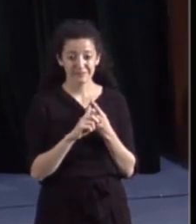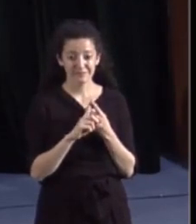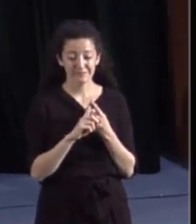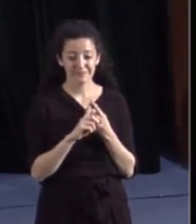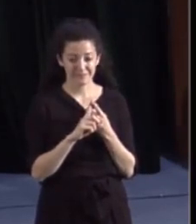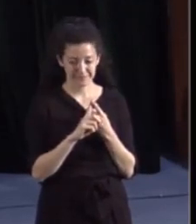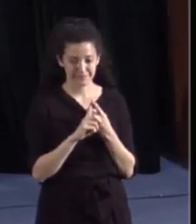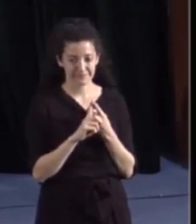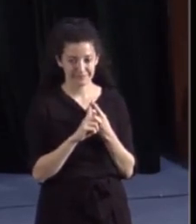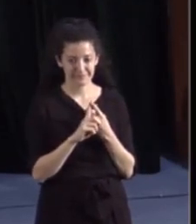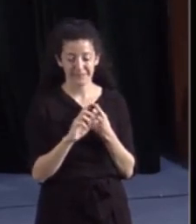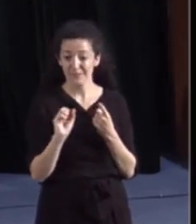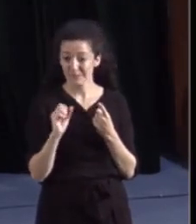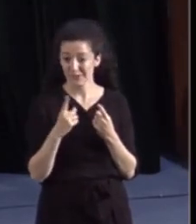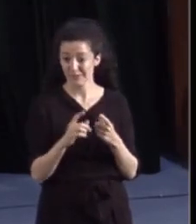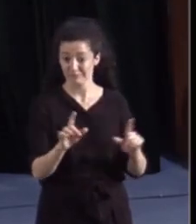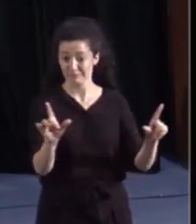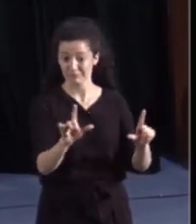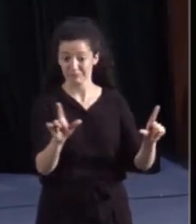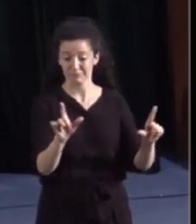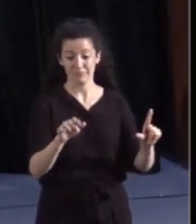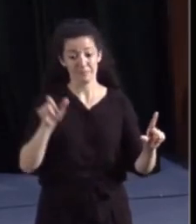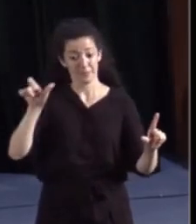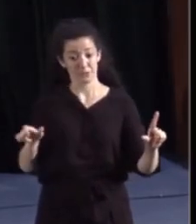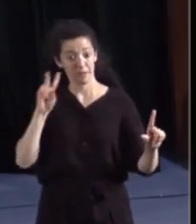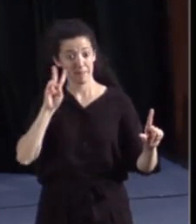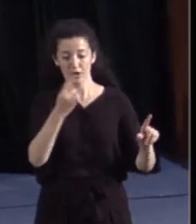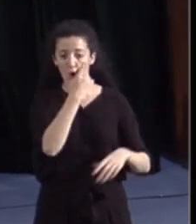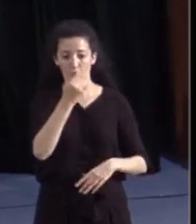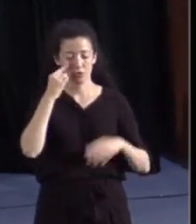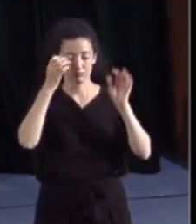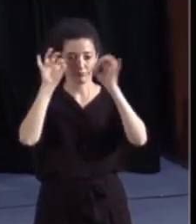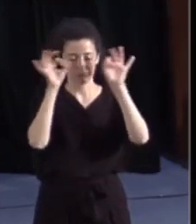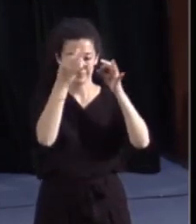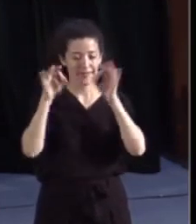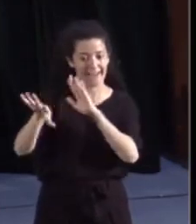oculares con un equipo de grabación que se llama Night Tracker.